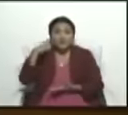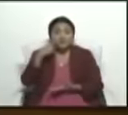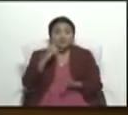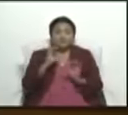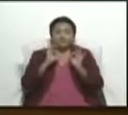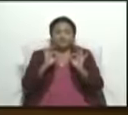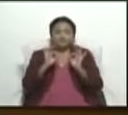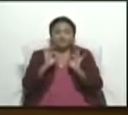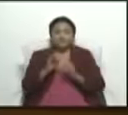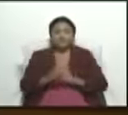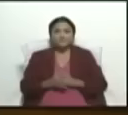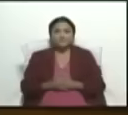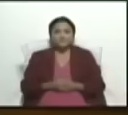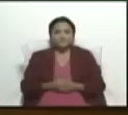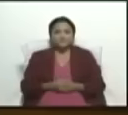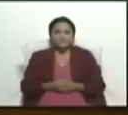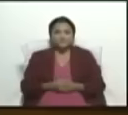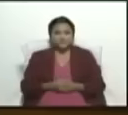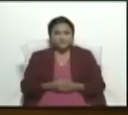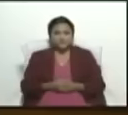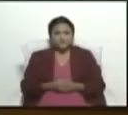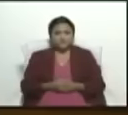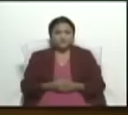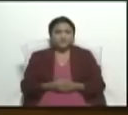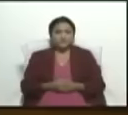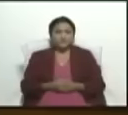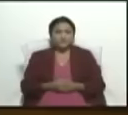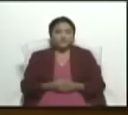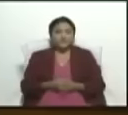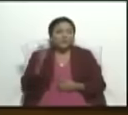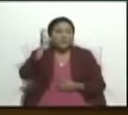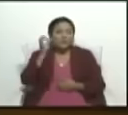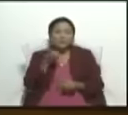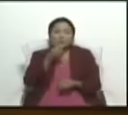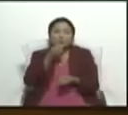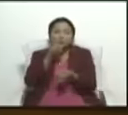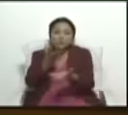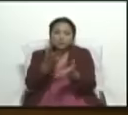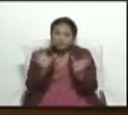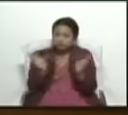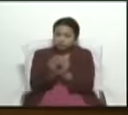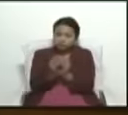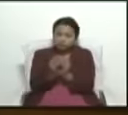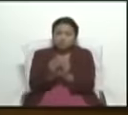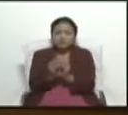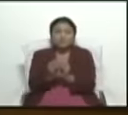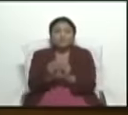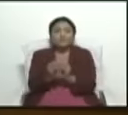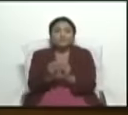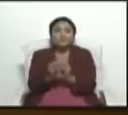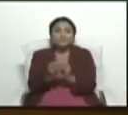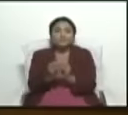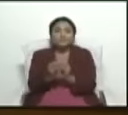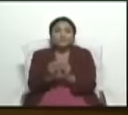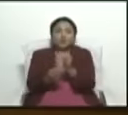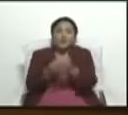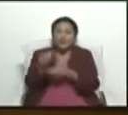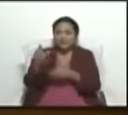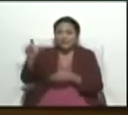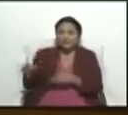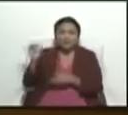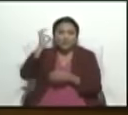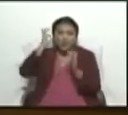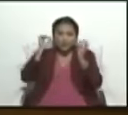atención el video donde Natalia Améstica resume en apenas unos minutos lo que con